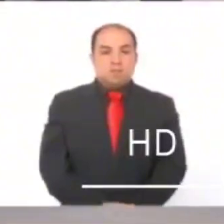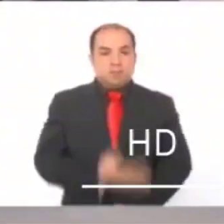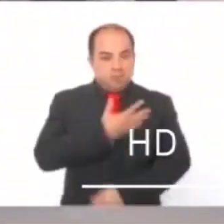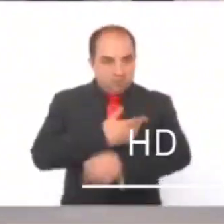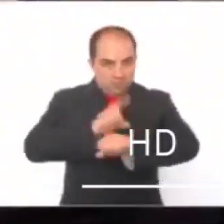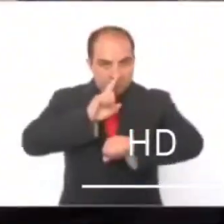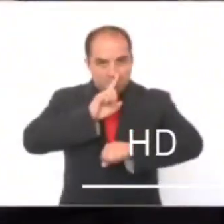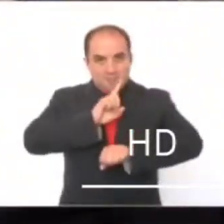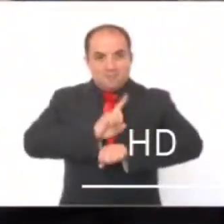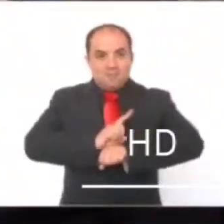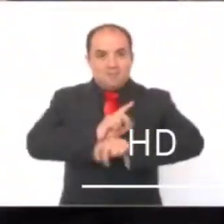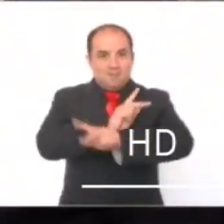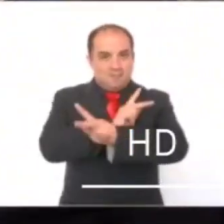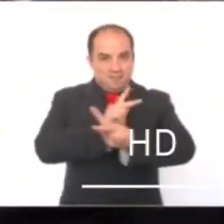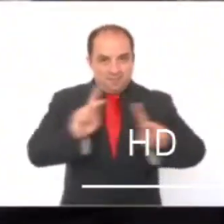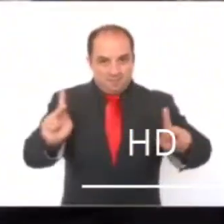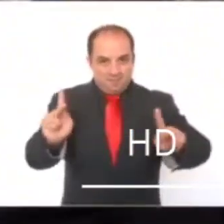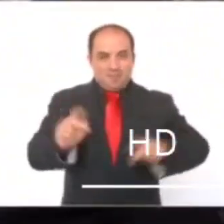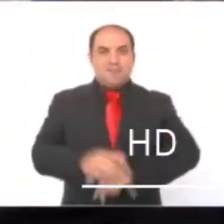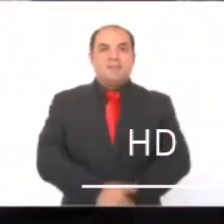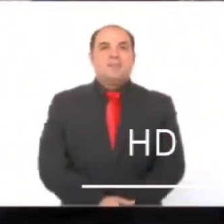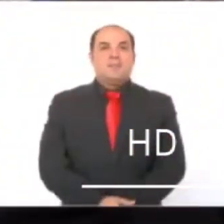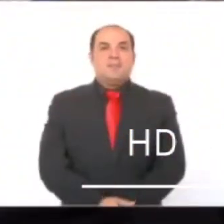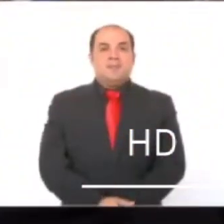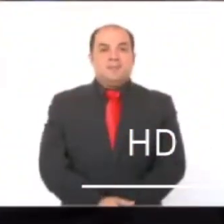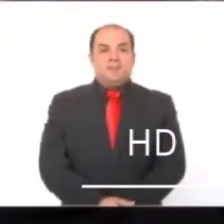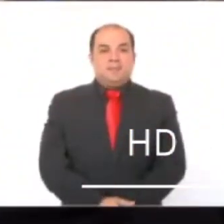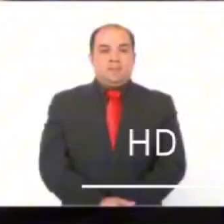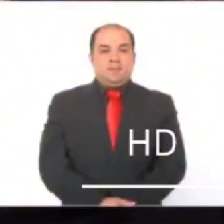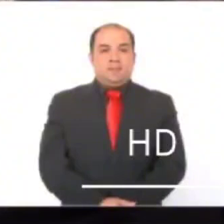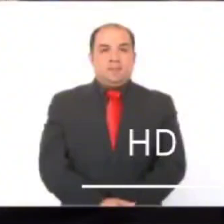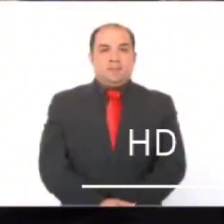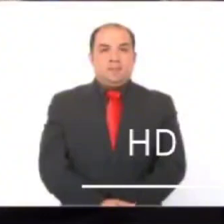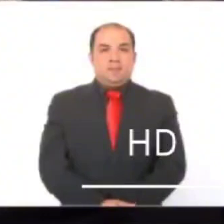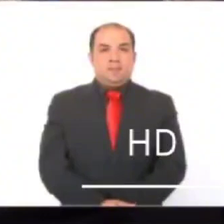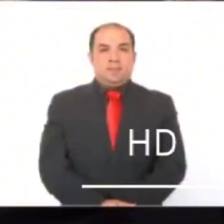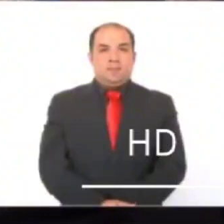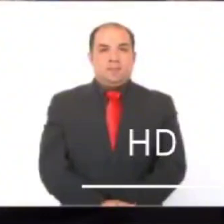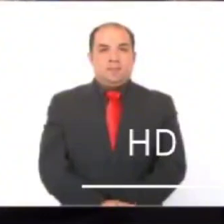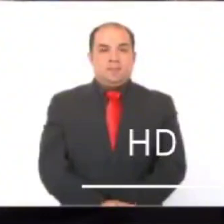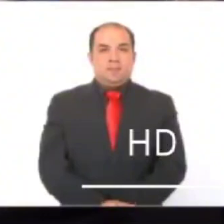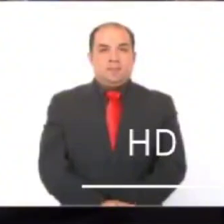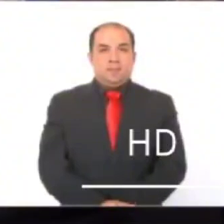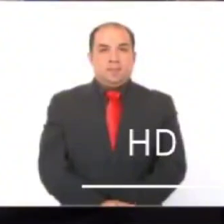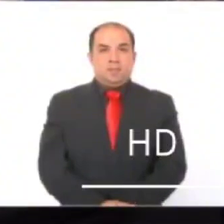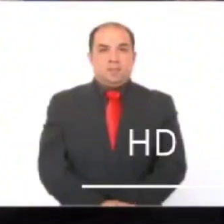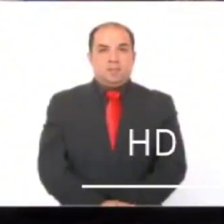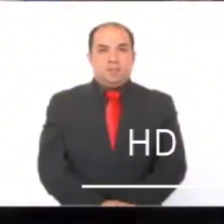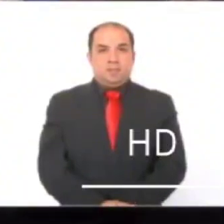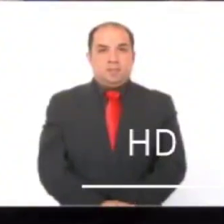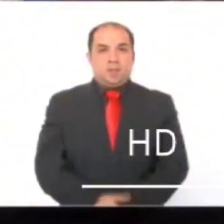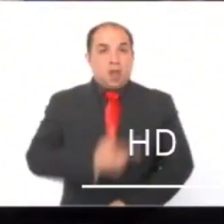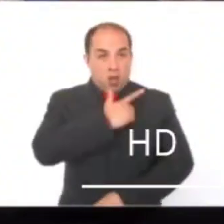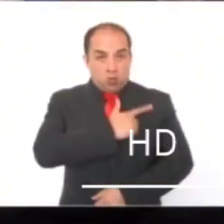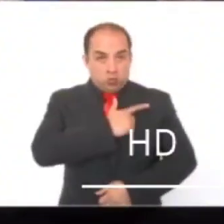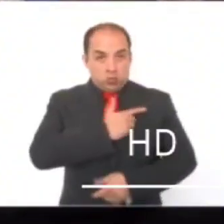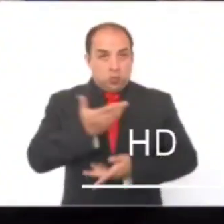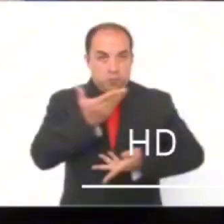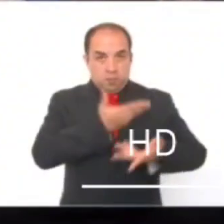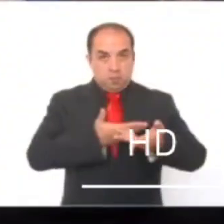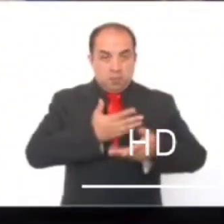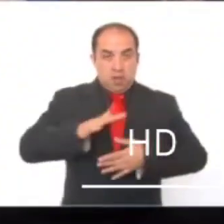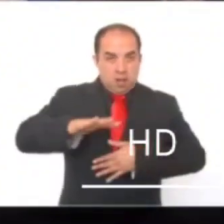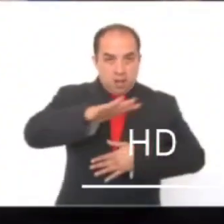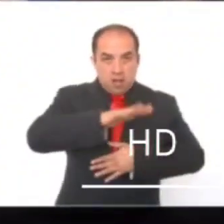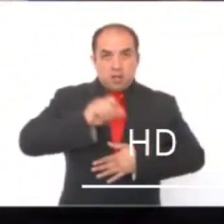Buenos días a todas y todos. Me da mucho gusto compartir no solo el espacio y